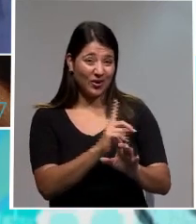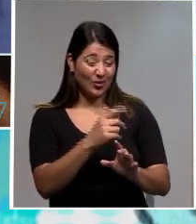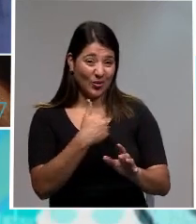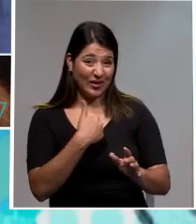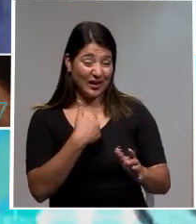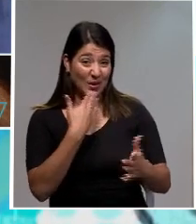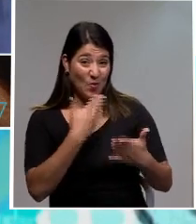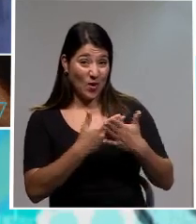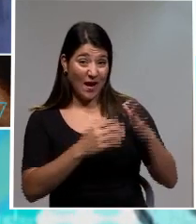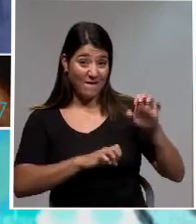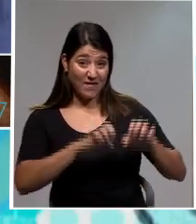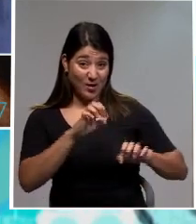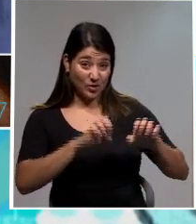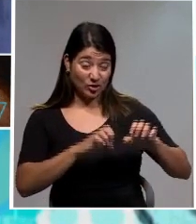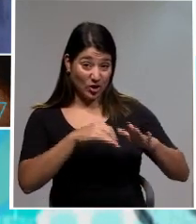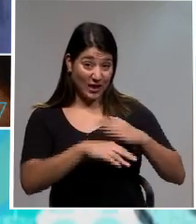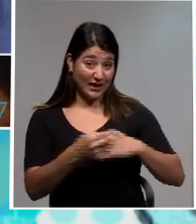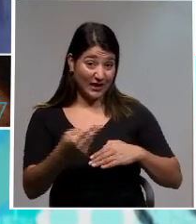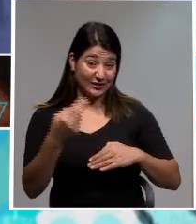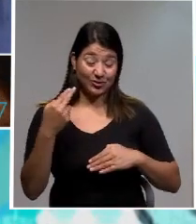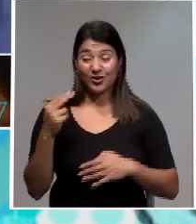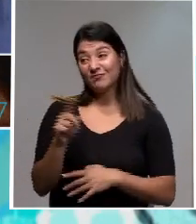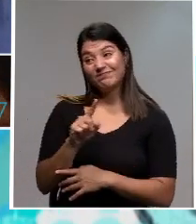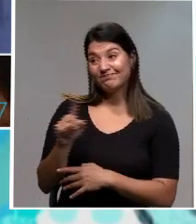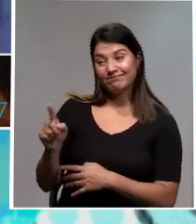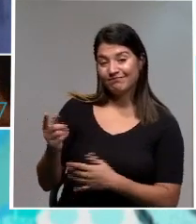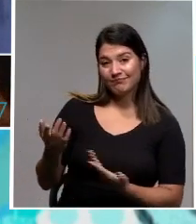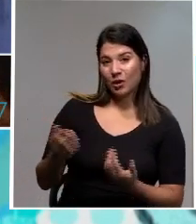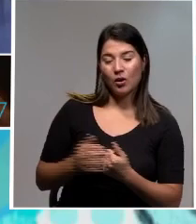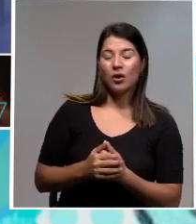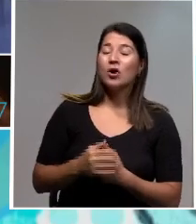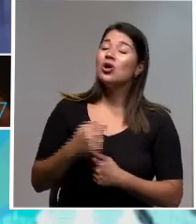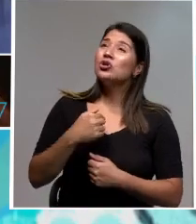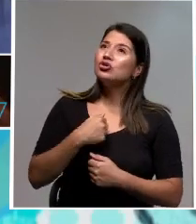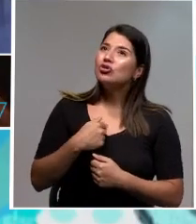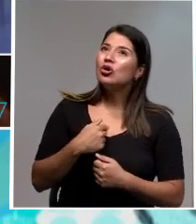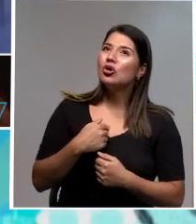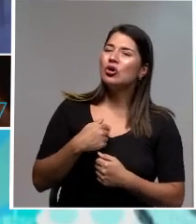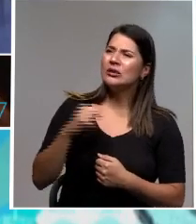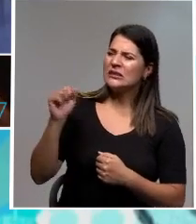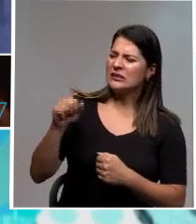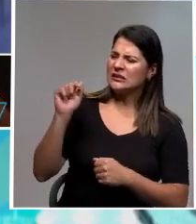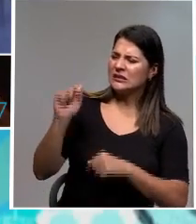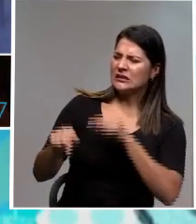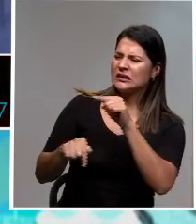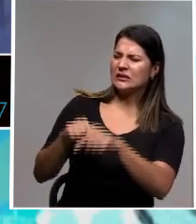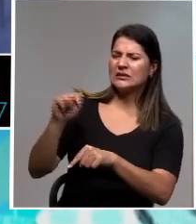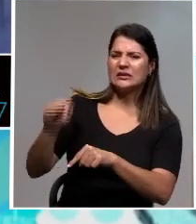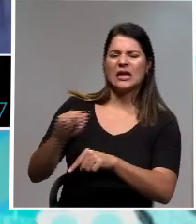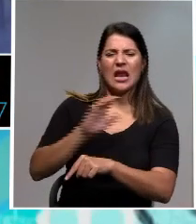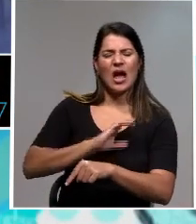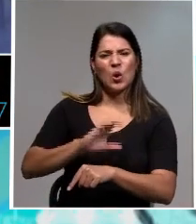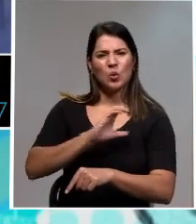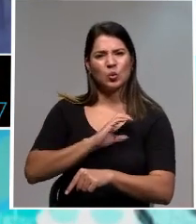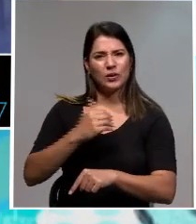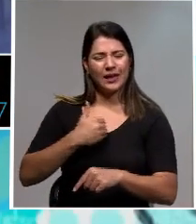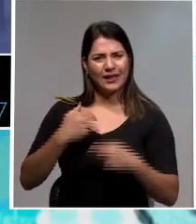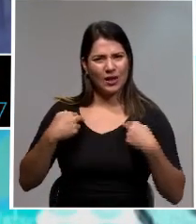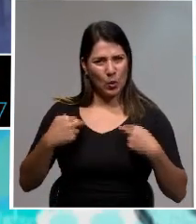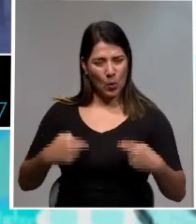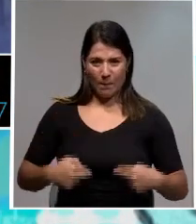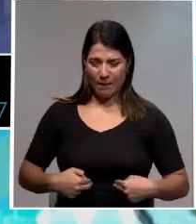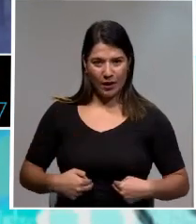Desafortunadamente yo creo que no, yo soy sumamente crítico con respecto a la conducta que nosotros como especie humana hemos